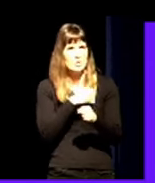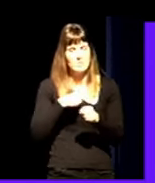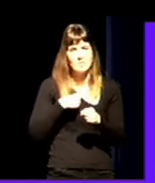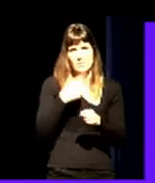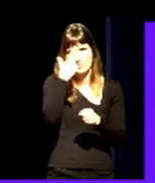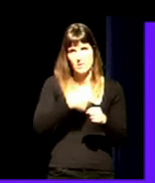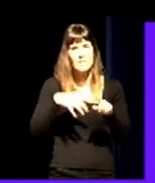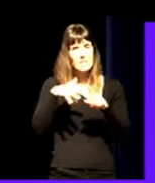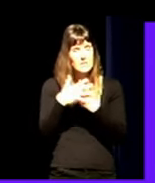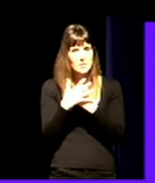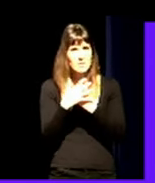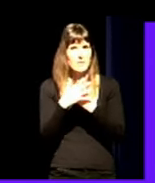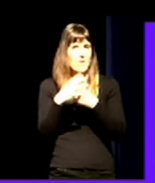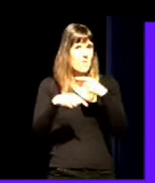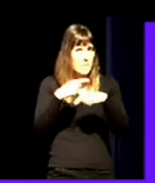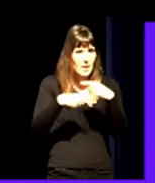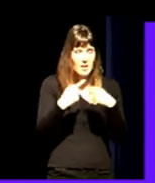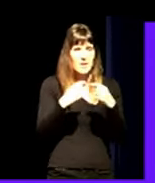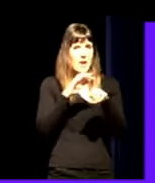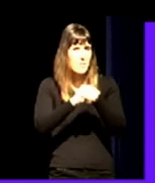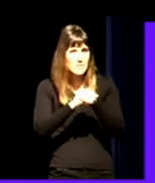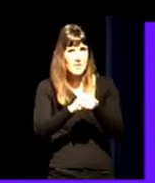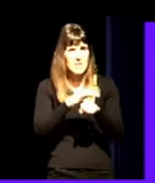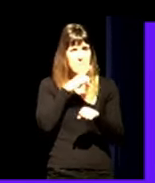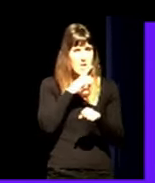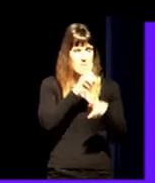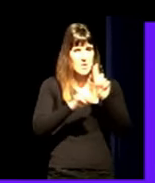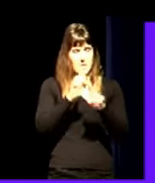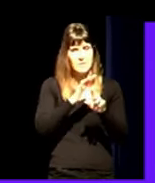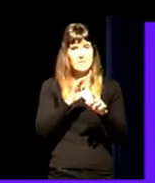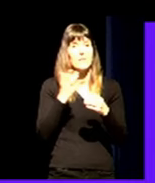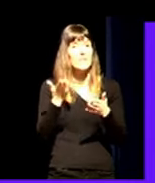aspectos coyunturales familiares, de amistad, de...